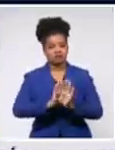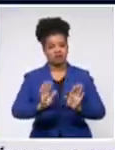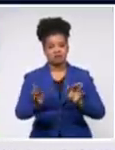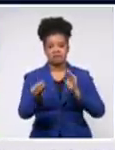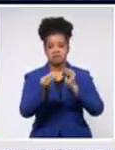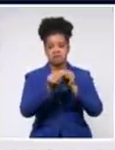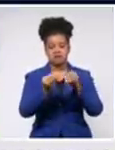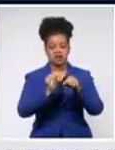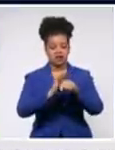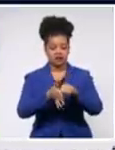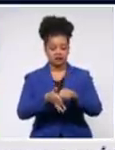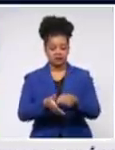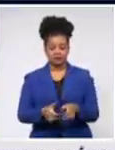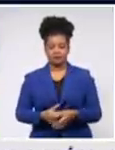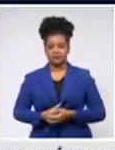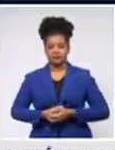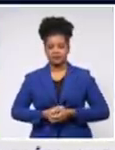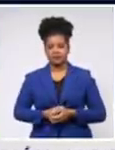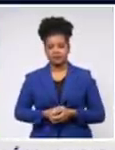caso confirmado.